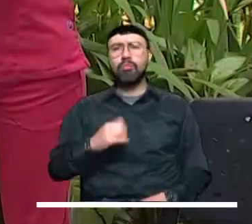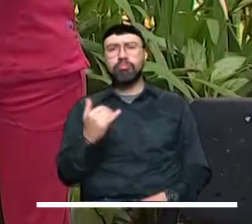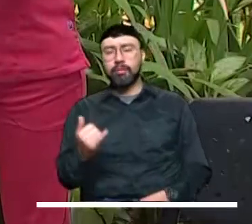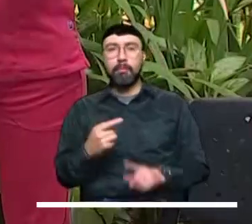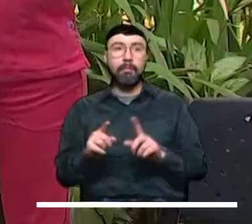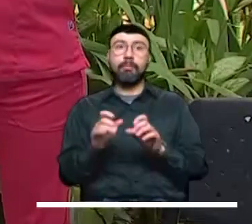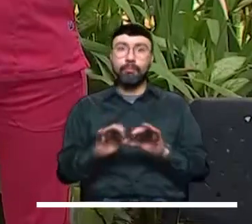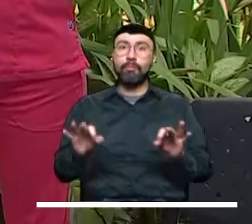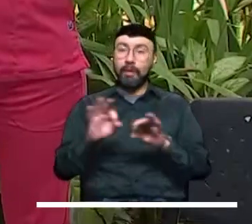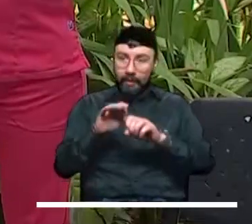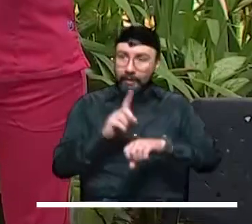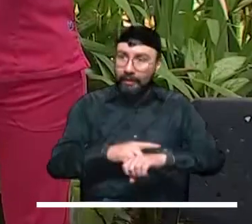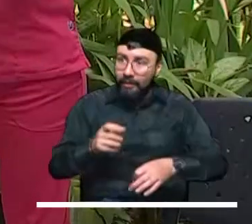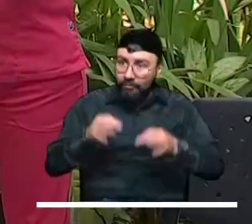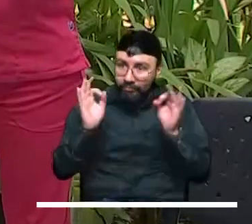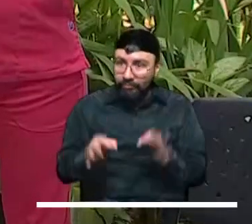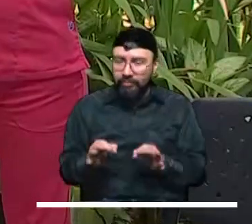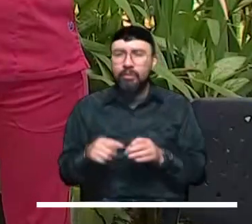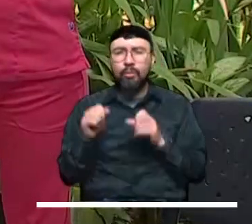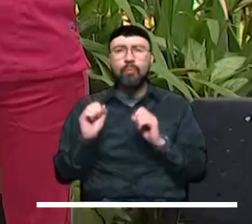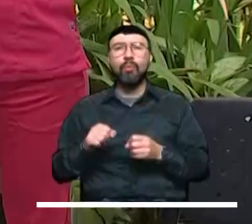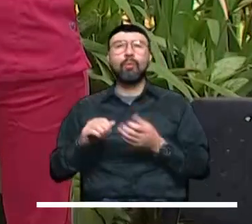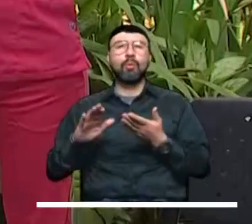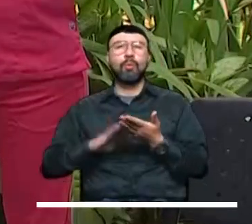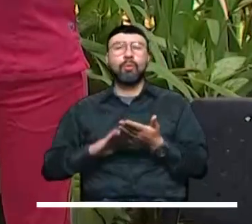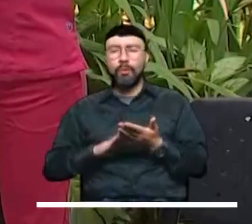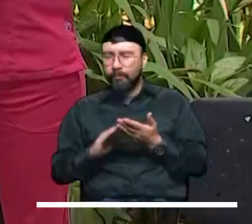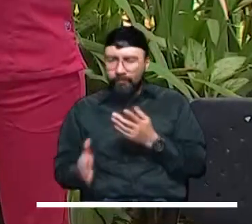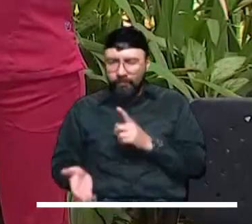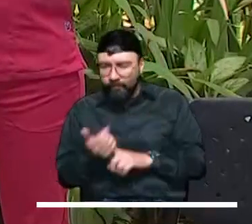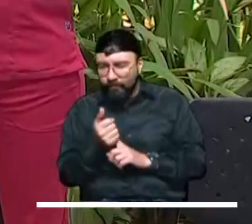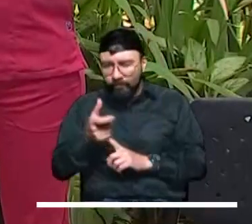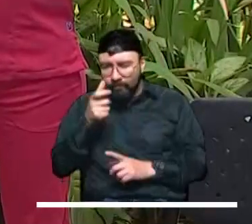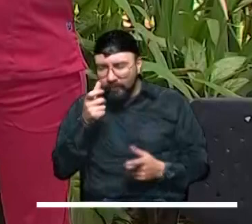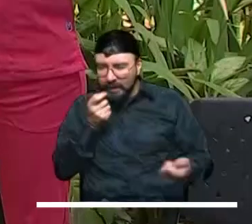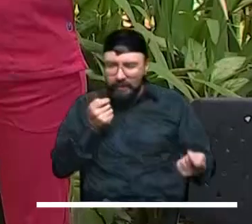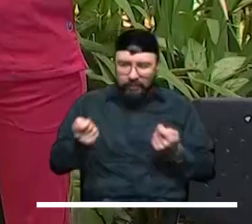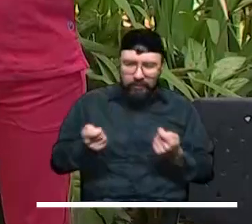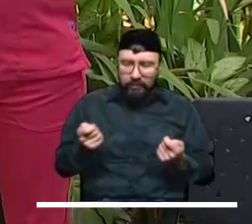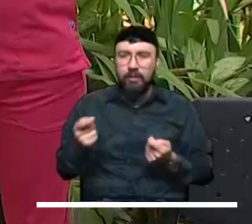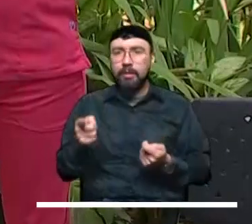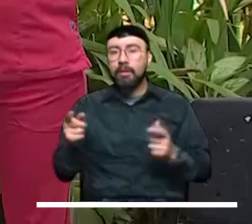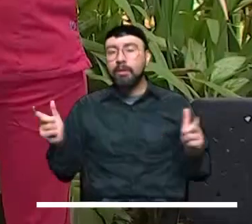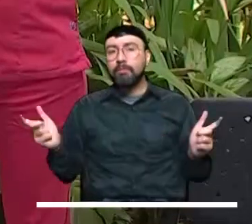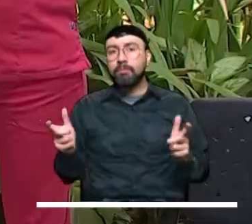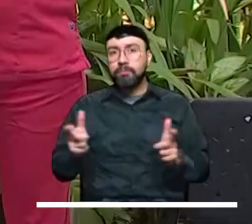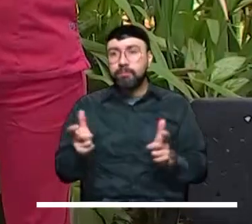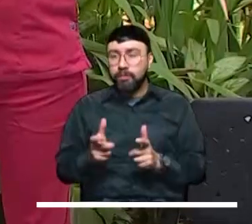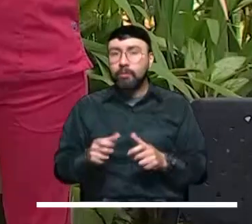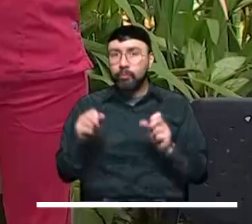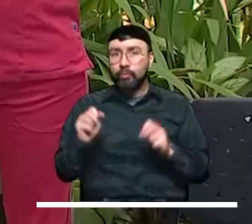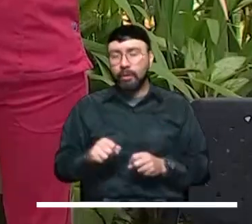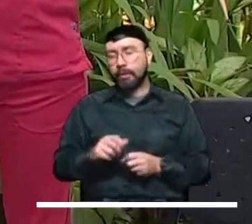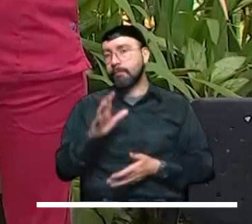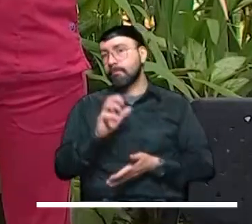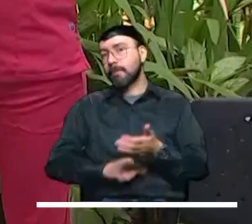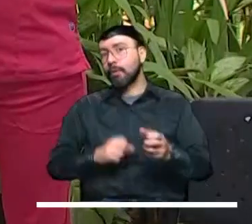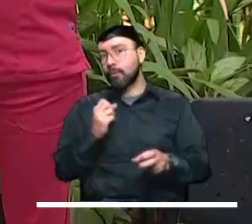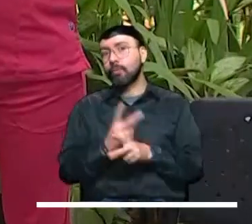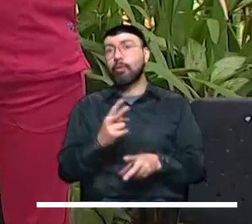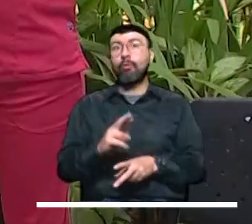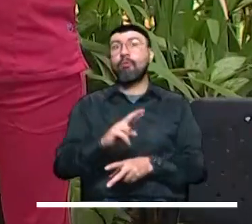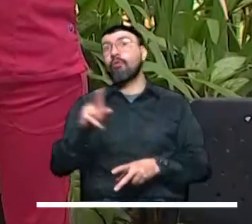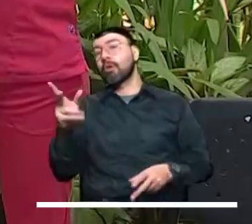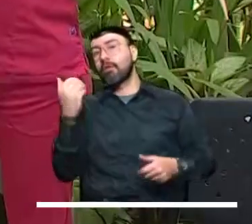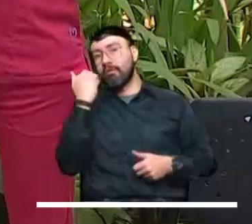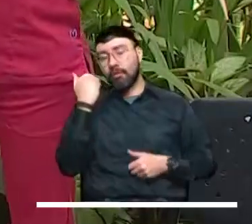valorarla a tiempo para poder tratarla y verificar en controles que eso reduzca, para que así reduzca el riesgo de otras enfermedades en